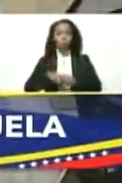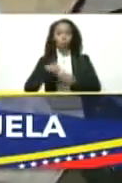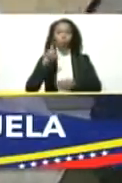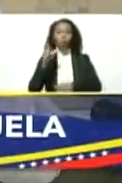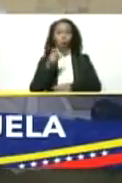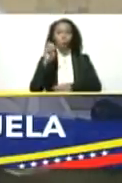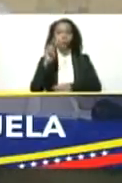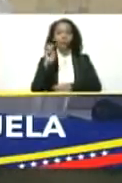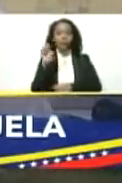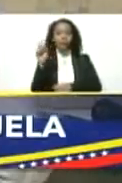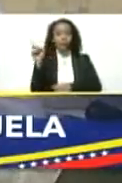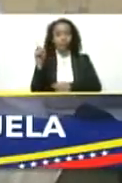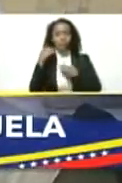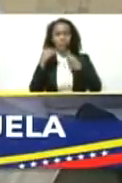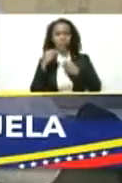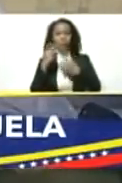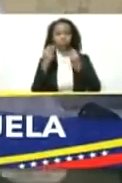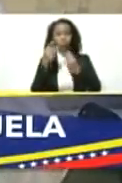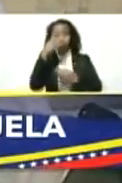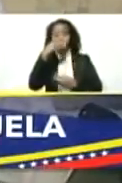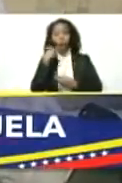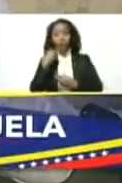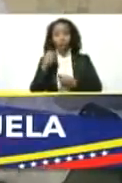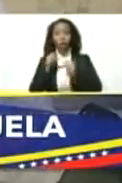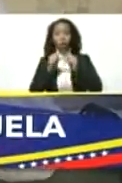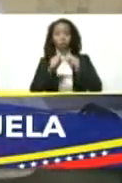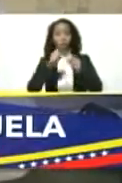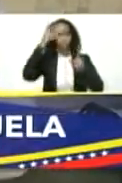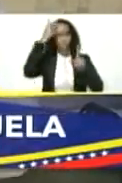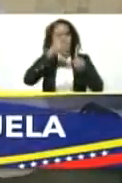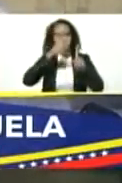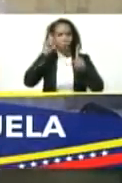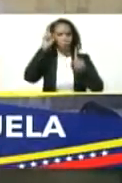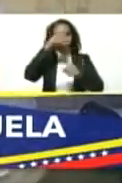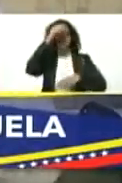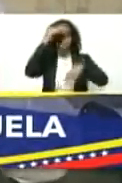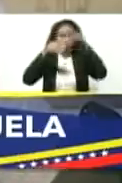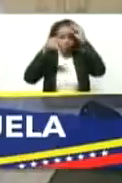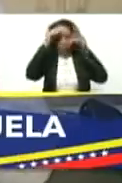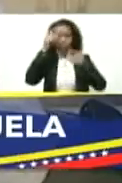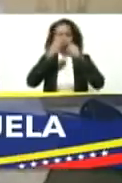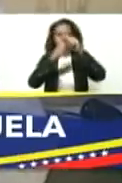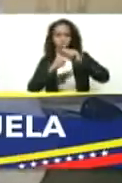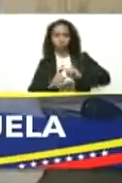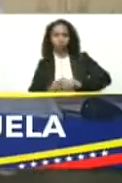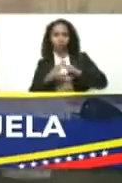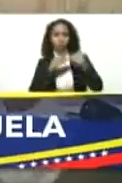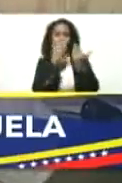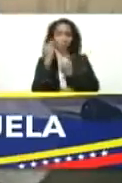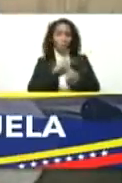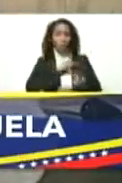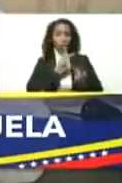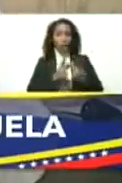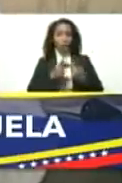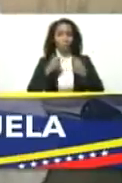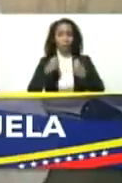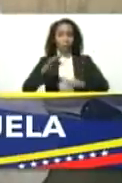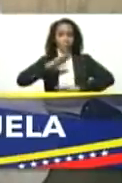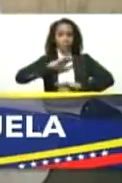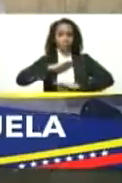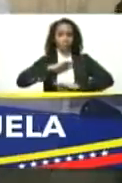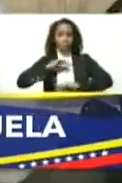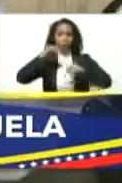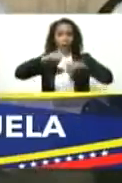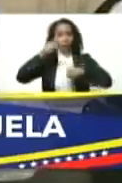registro.chambajuvenil.gov.pe, para que muchos jóvenes se sigan formando y se sigan, digamos, sumando a todas estas voluntades para bienestar de